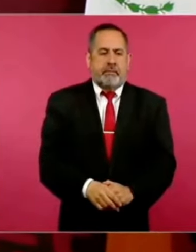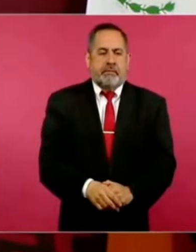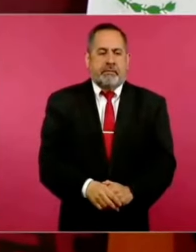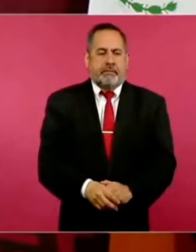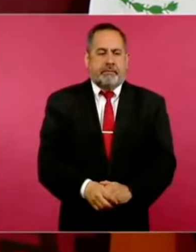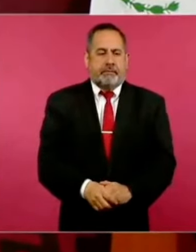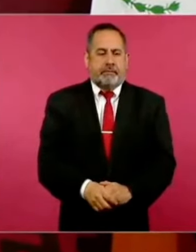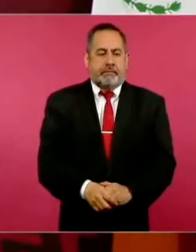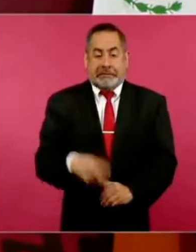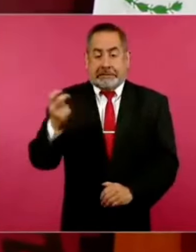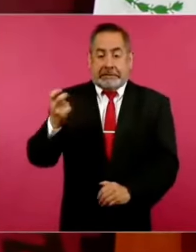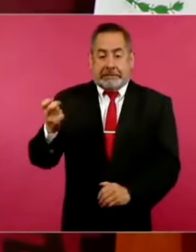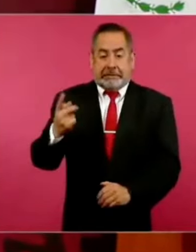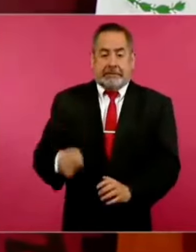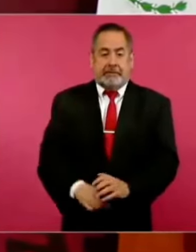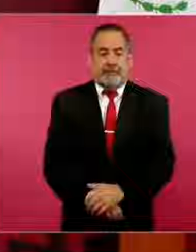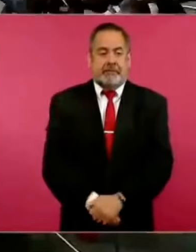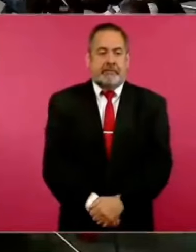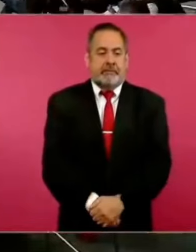Sí, ahí está.